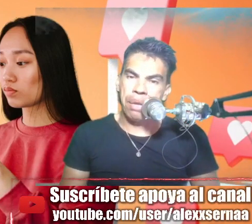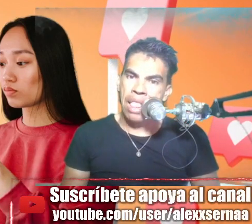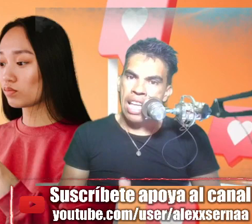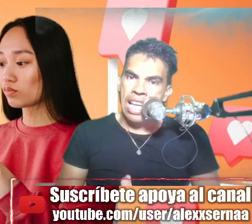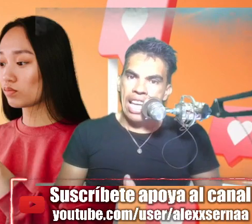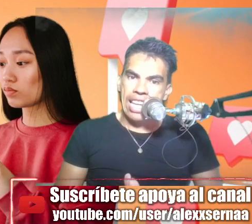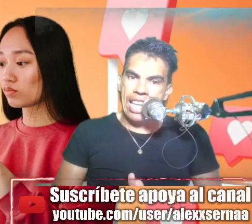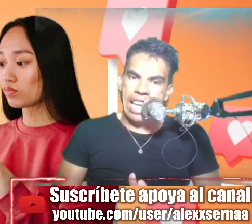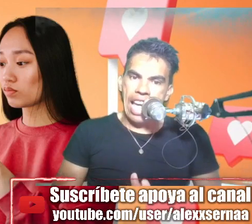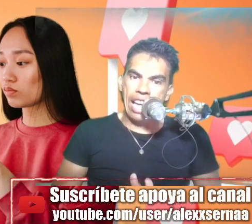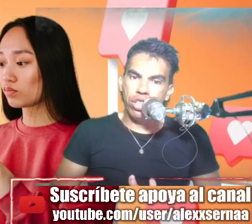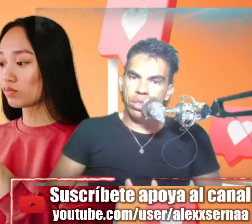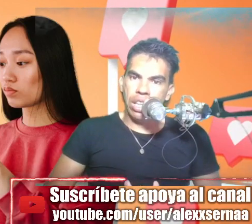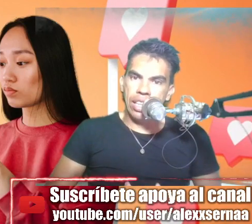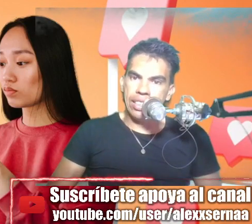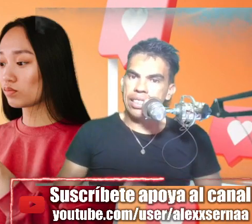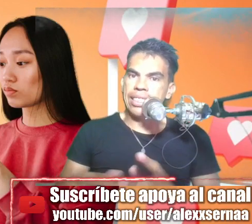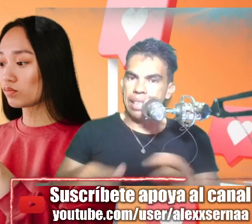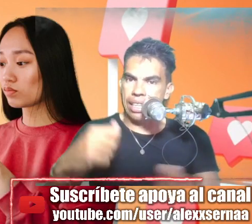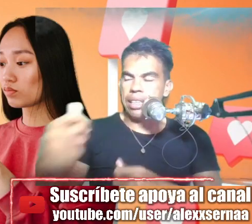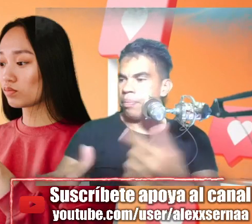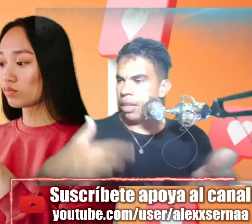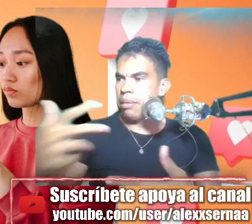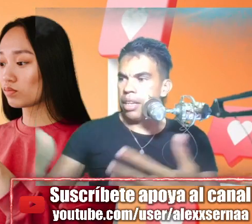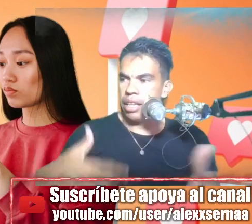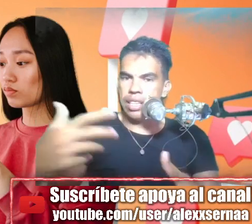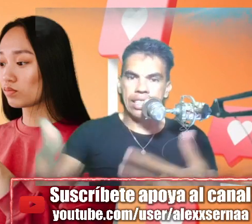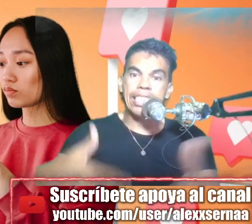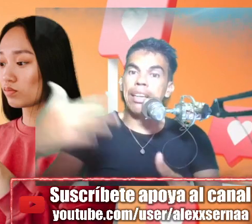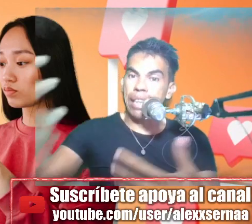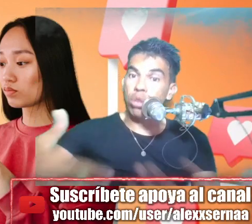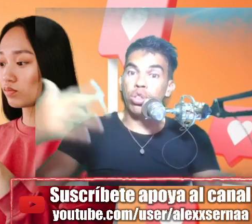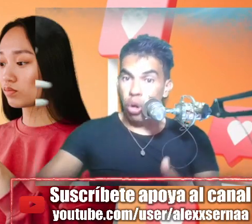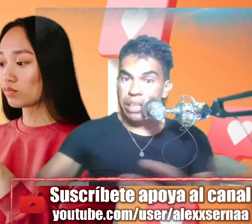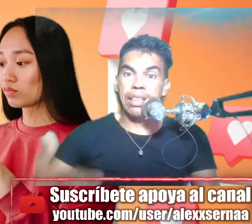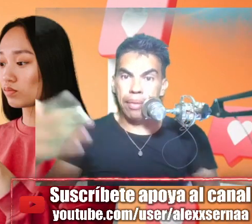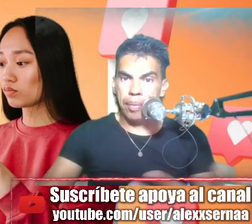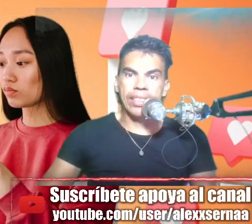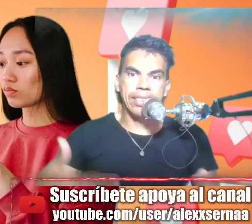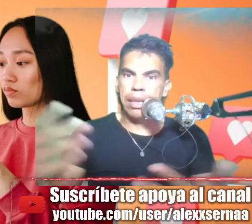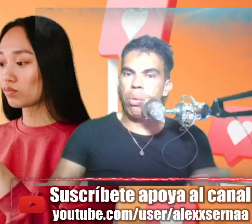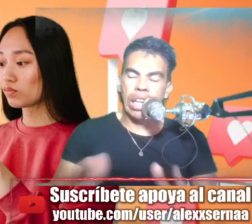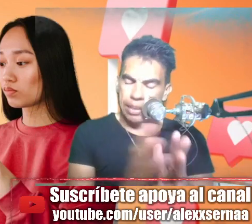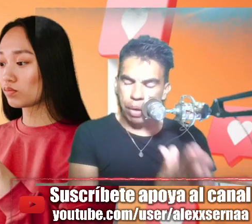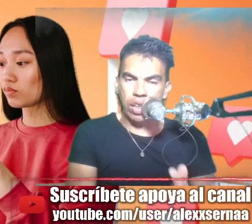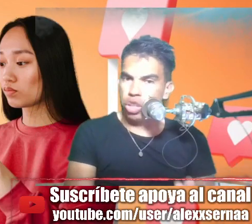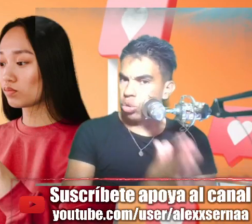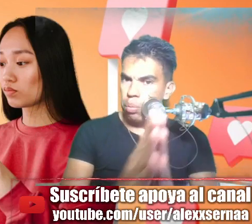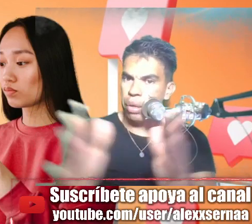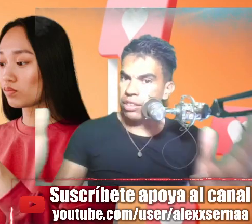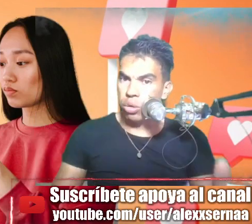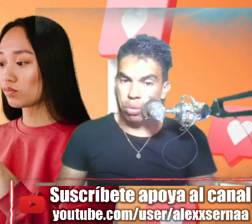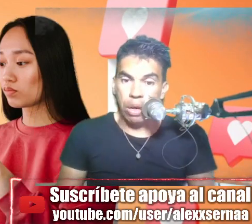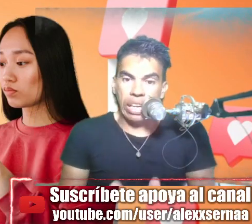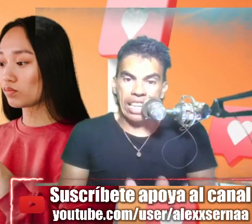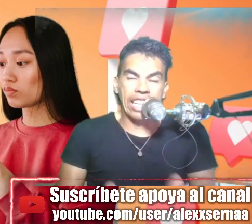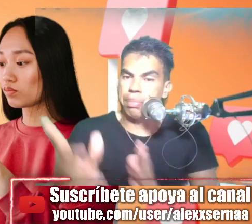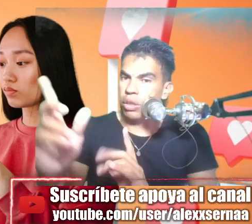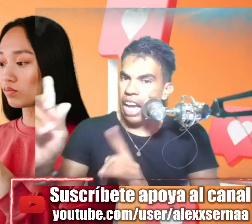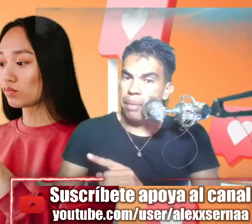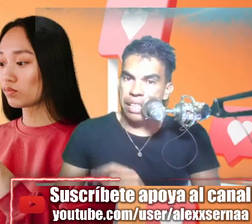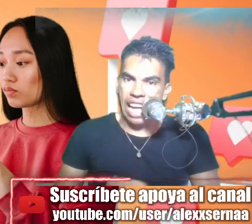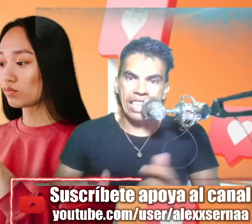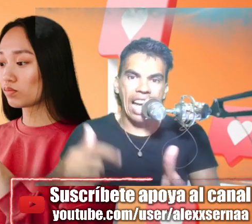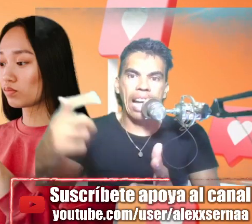Conalep y ellos es eh incitaban a otros jóvenes a meterse marihuana siempre lo he dicho tú puedes consumir lo que